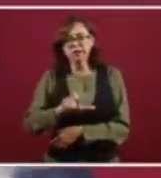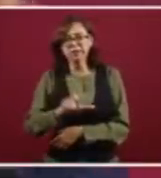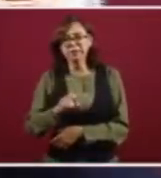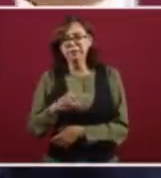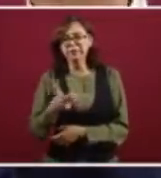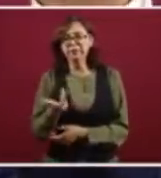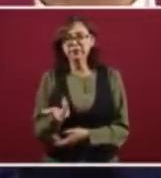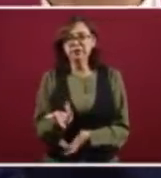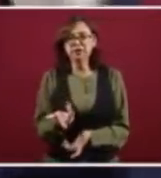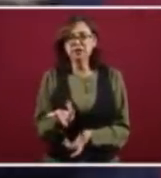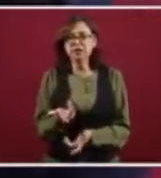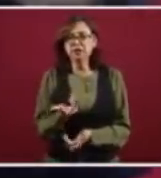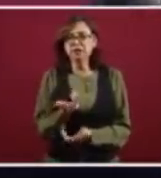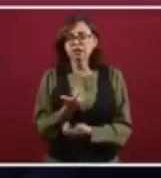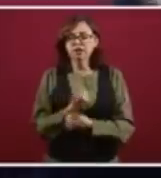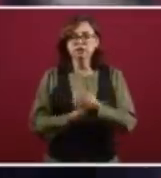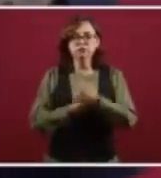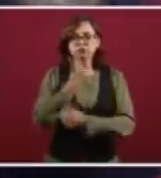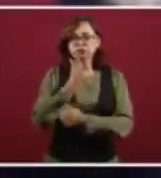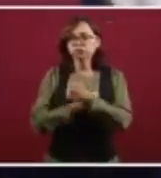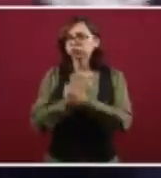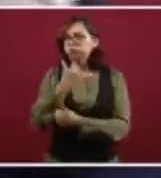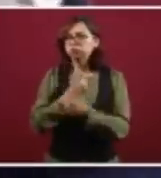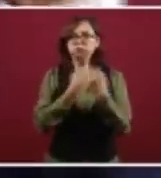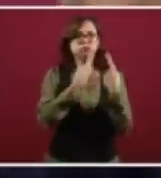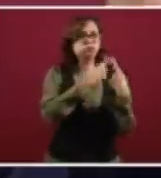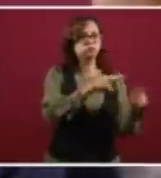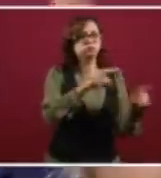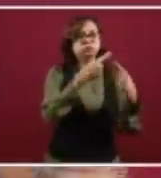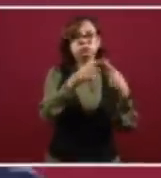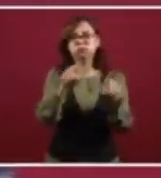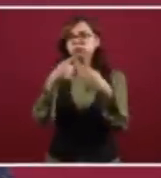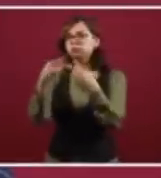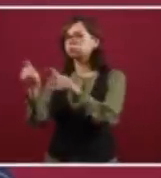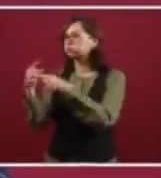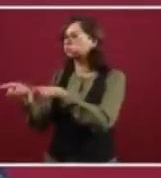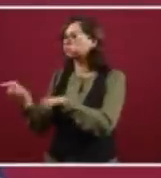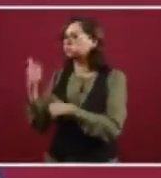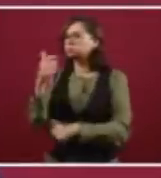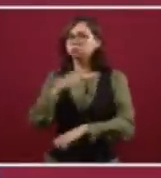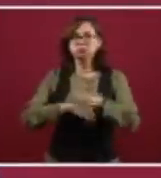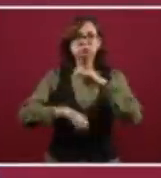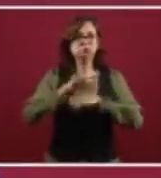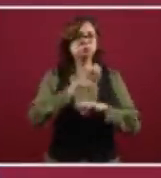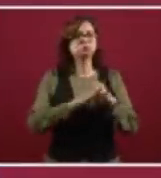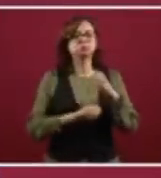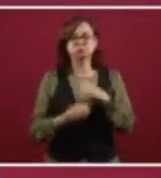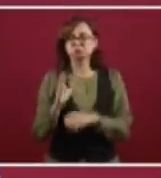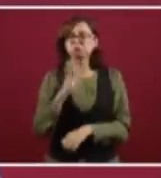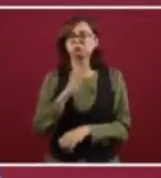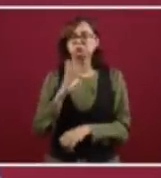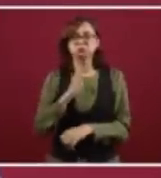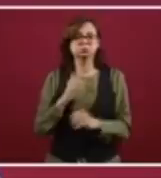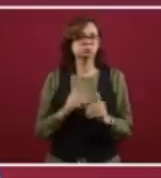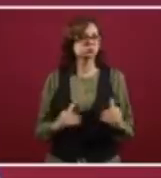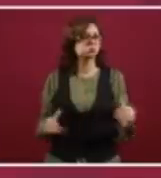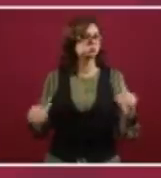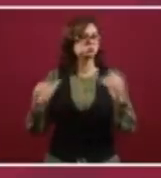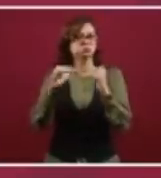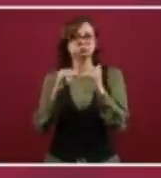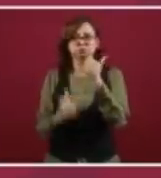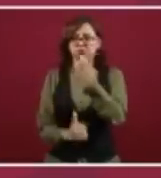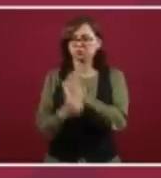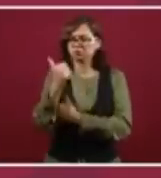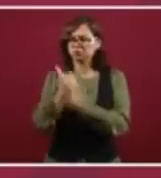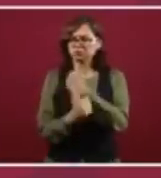pues competencia de todas las empresas en igualdad de circunstancias,